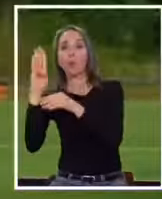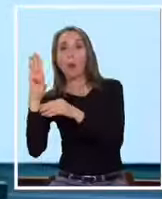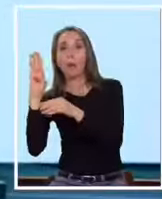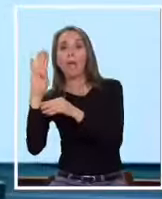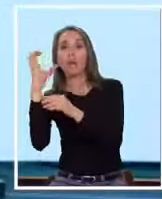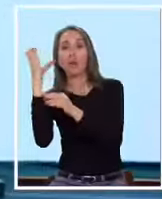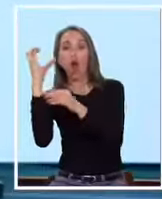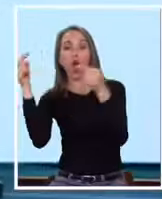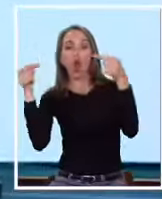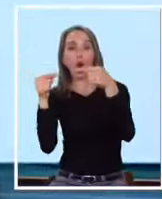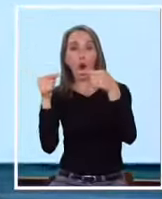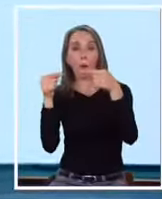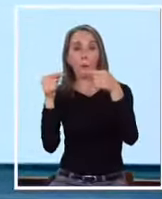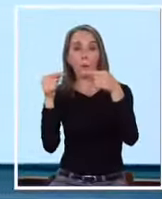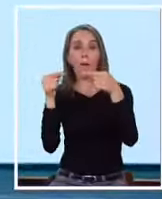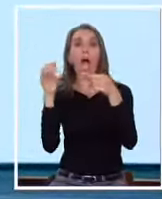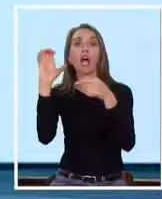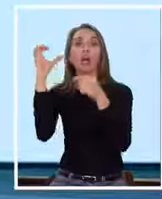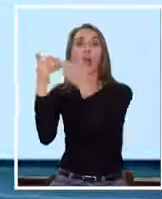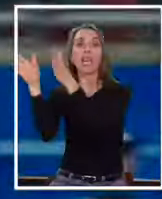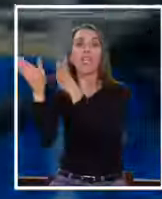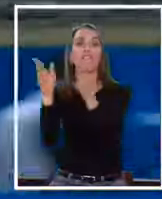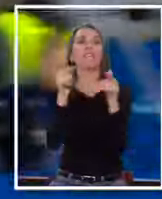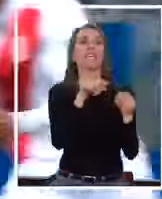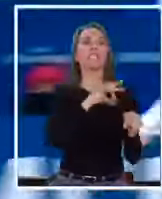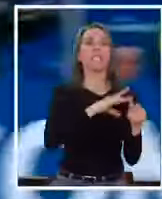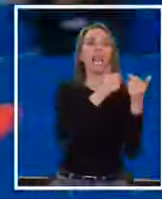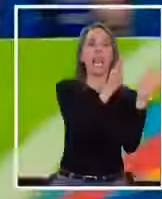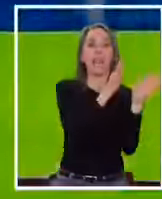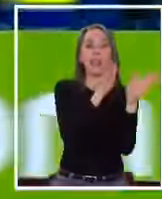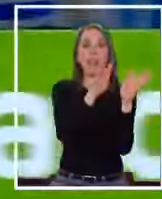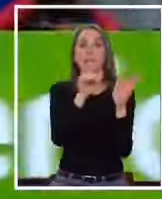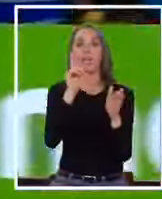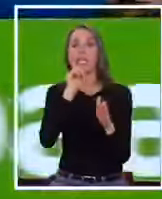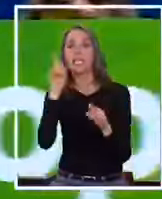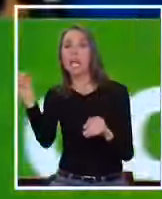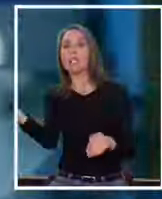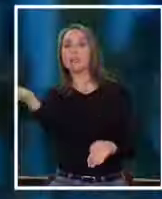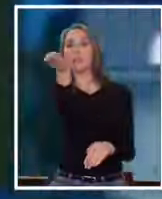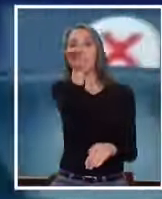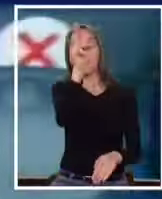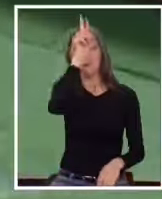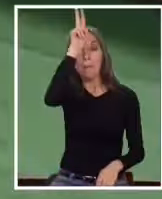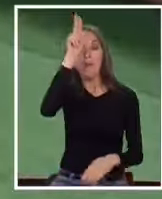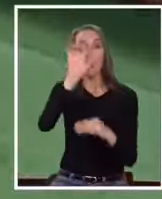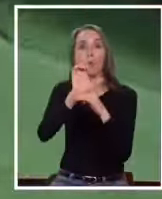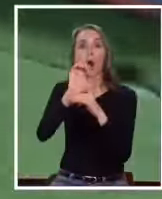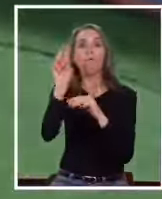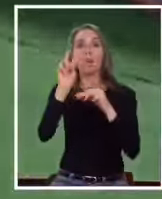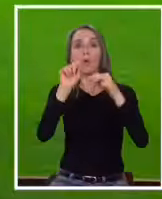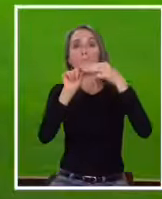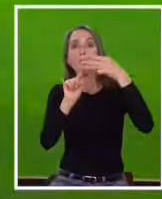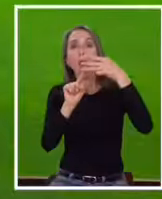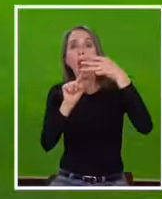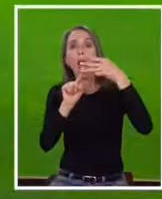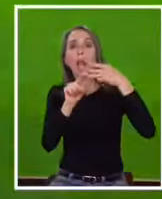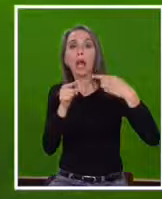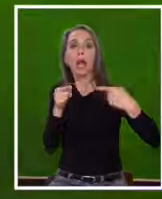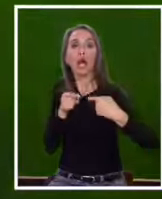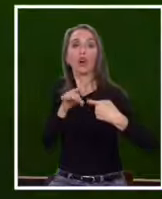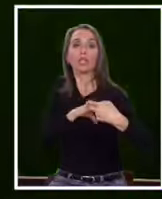es Colombia, pero como queda libre, al igual que la selección, cedería ese puesto, lo que dejaría a Perú, Ecuador o Venezuela como